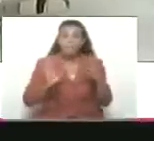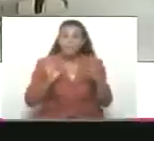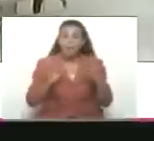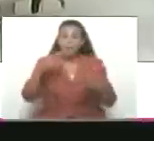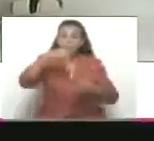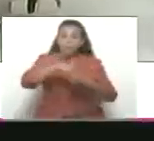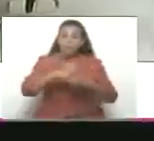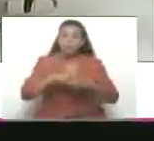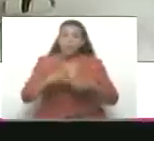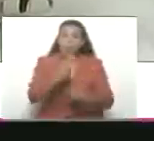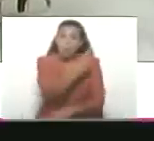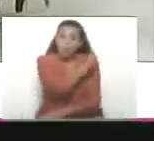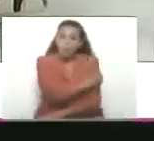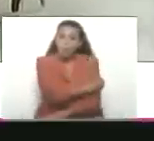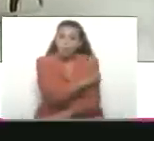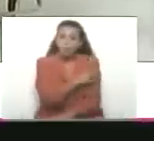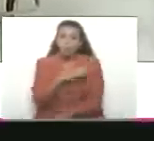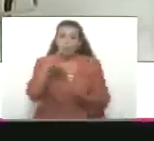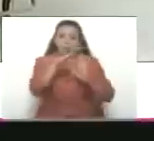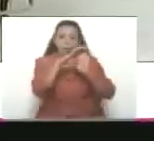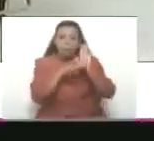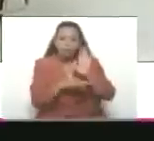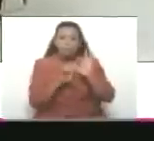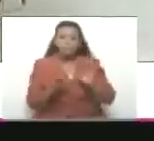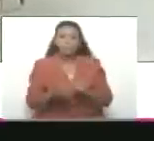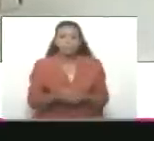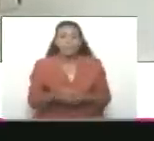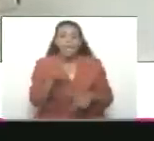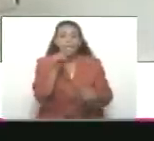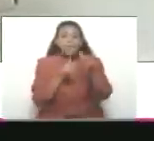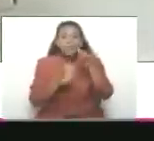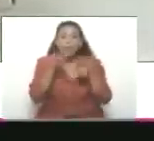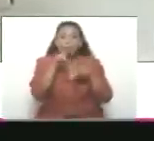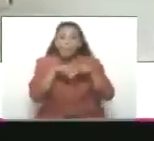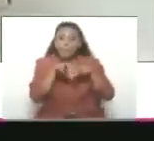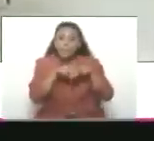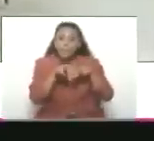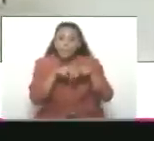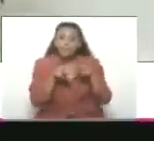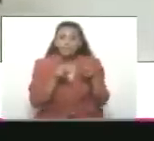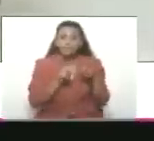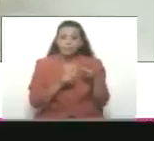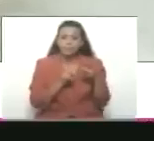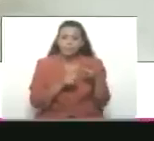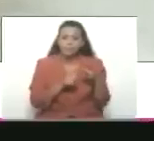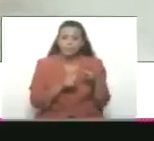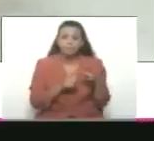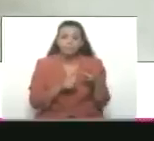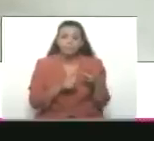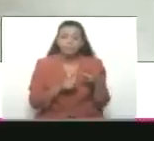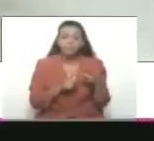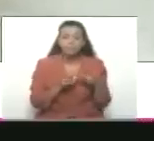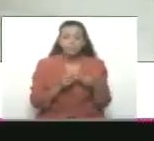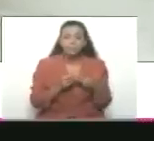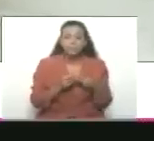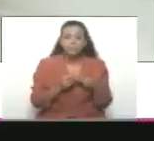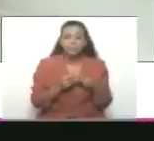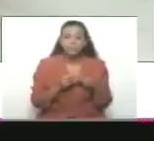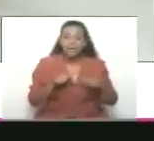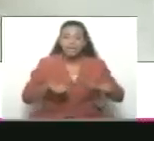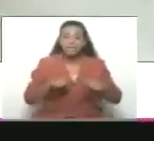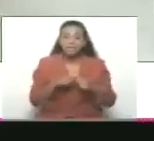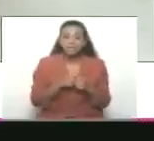especialidades que vamos a dictar como lo es neonatología como lo es sala